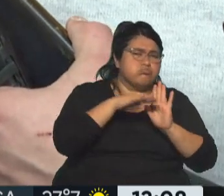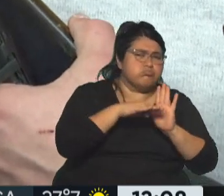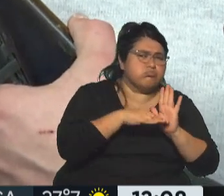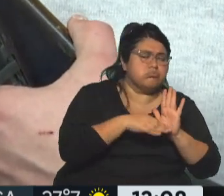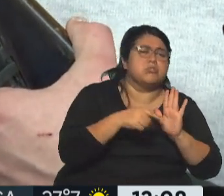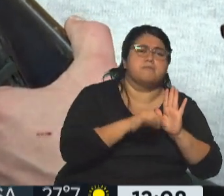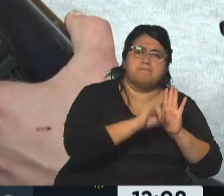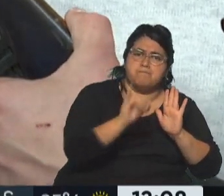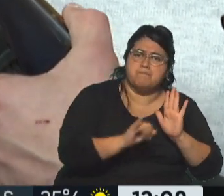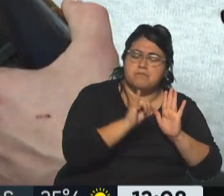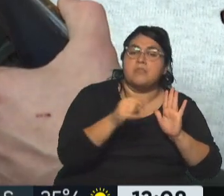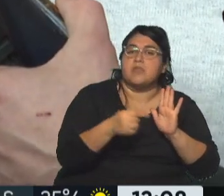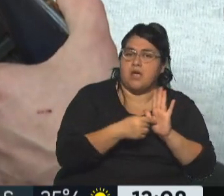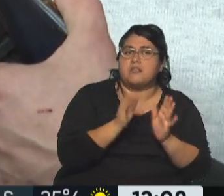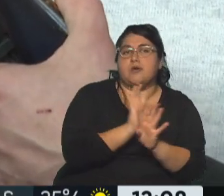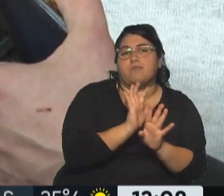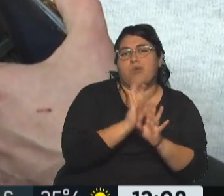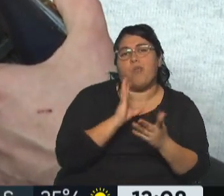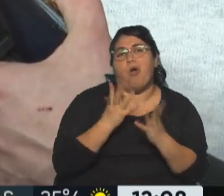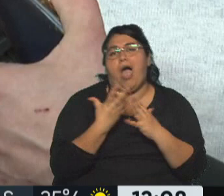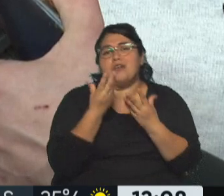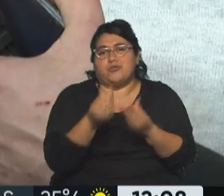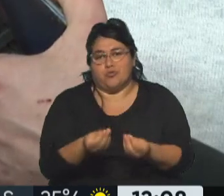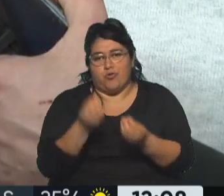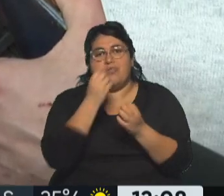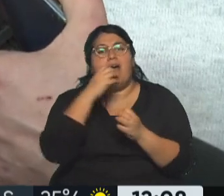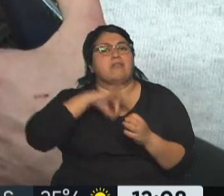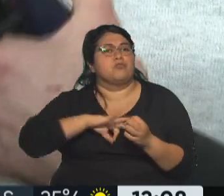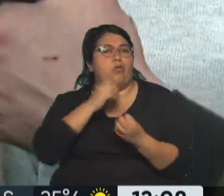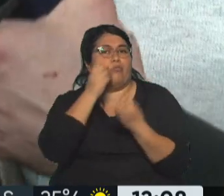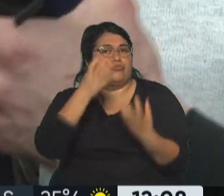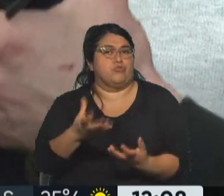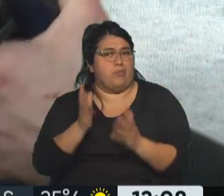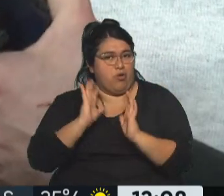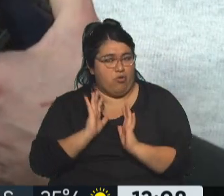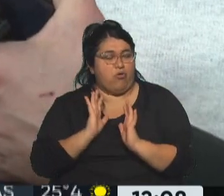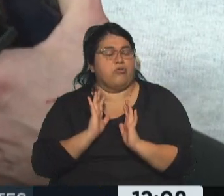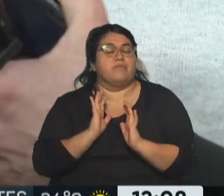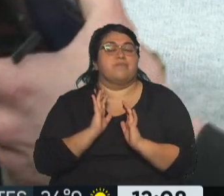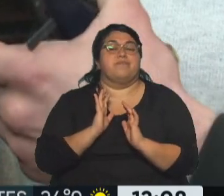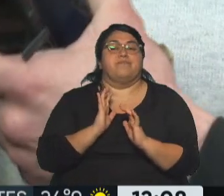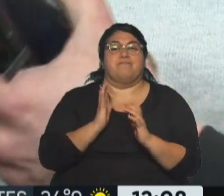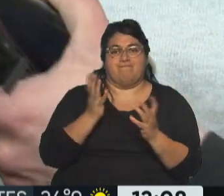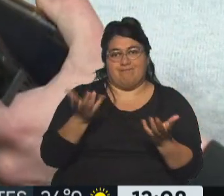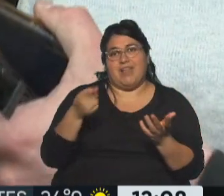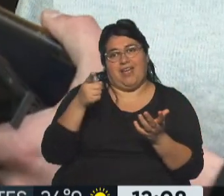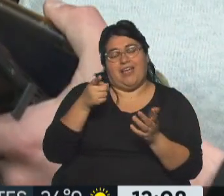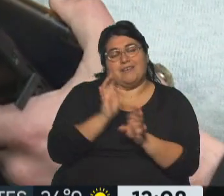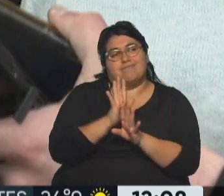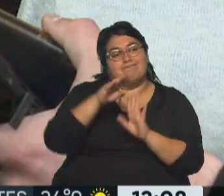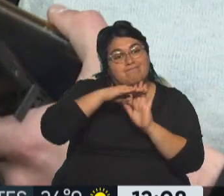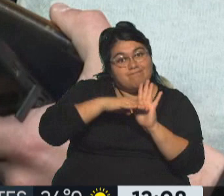de medidas que son compensatorias de la evaluación que se produjo yo creo que esto tiene que darnos